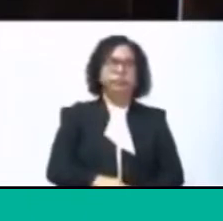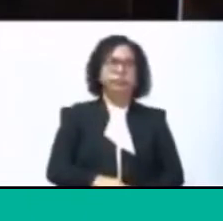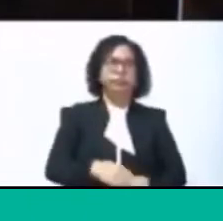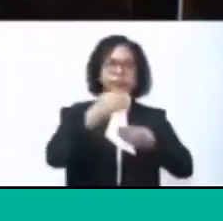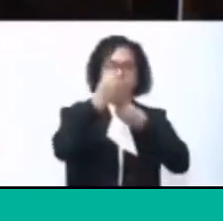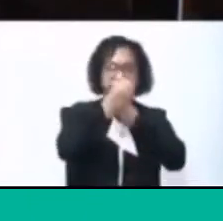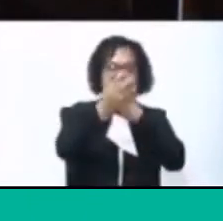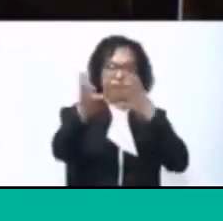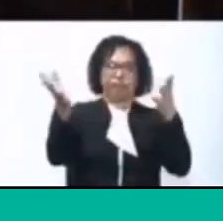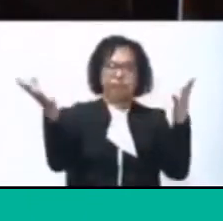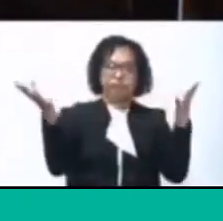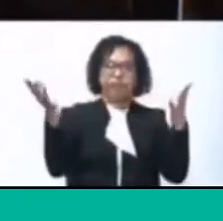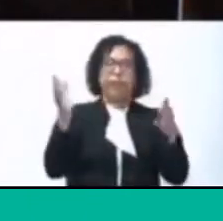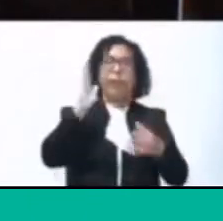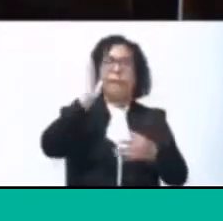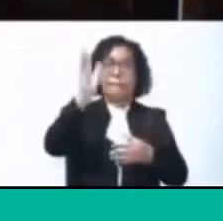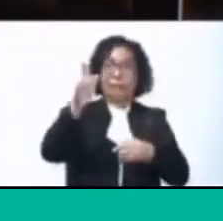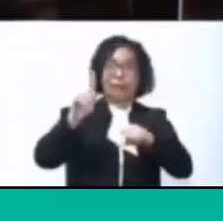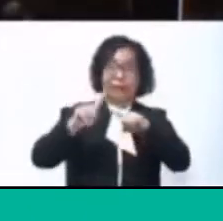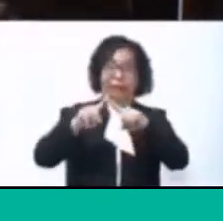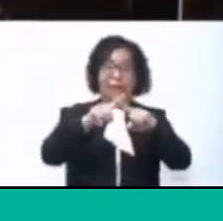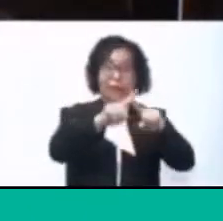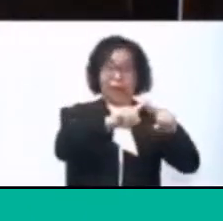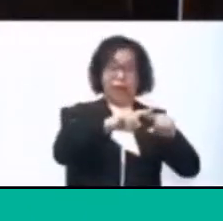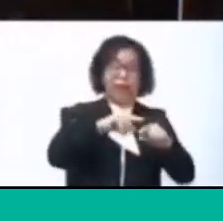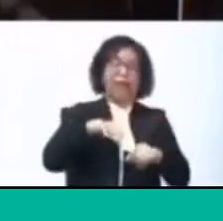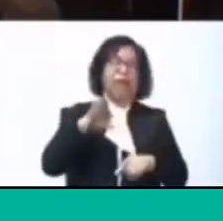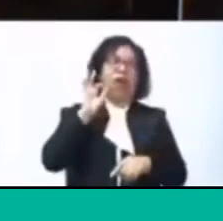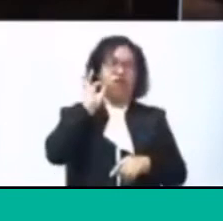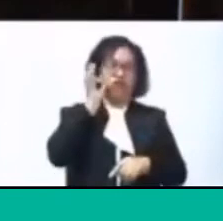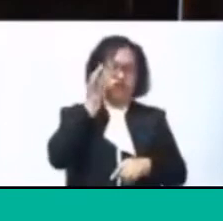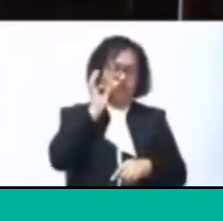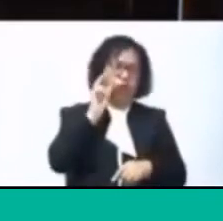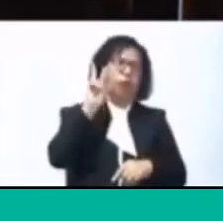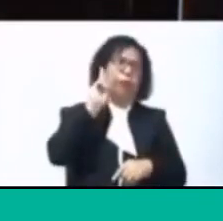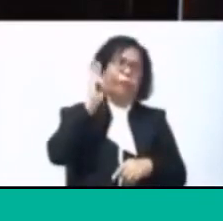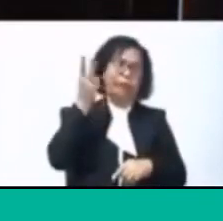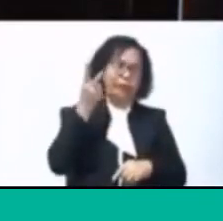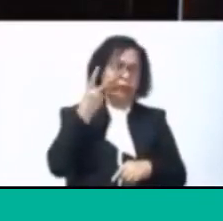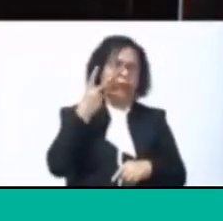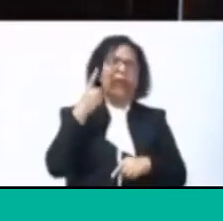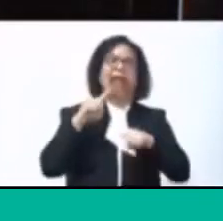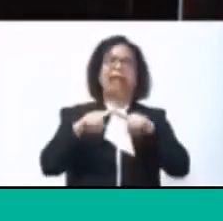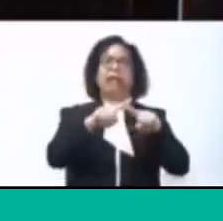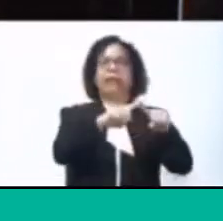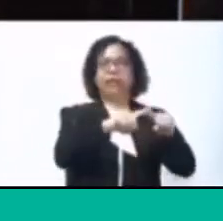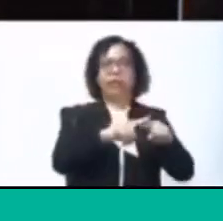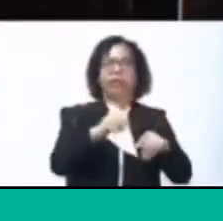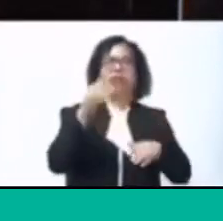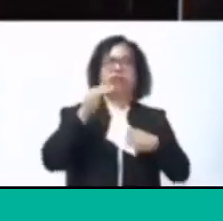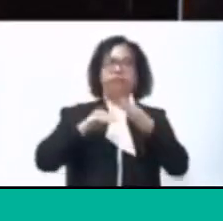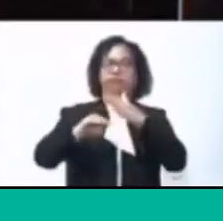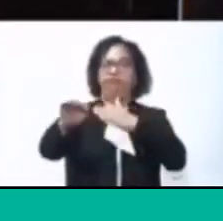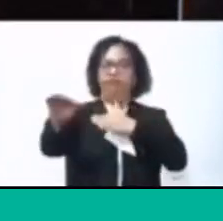la vecina República de Haití. Y como ese es un tema que en nuestras redes habíamos